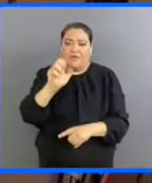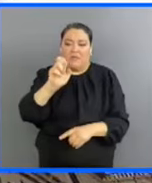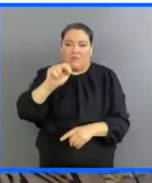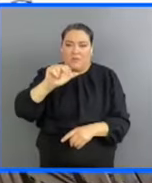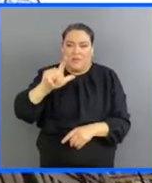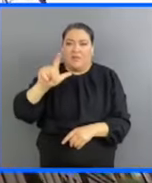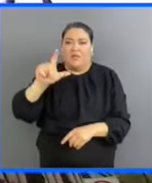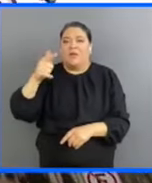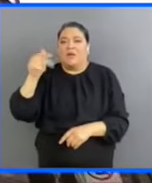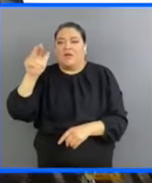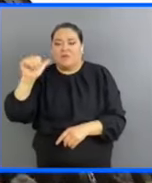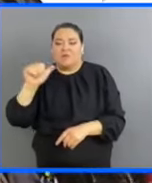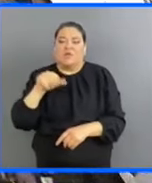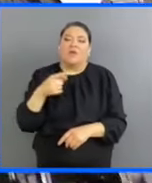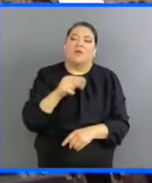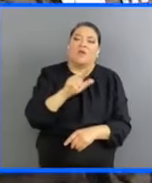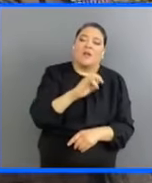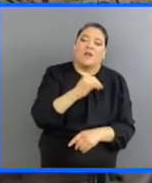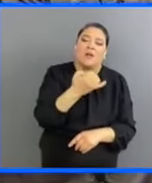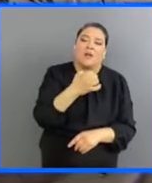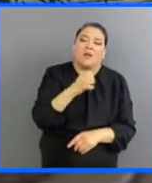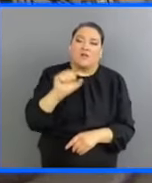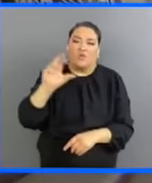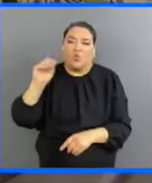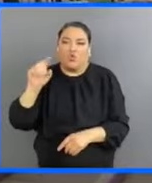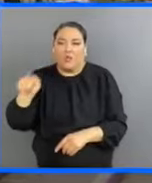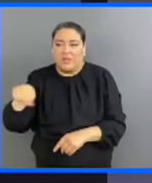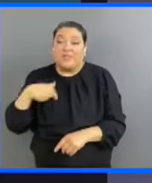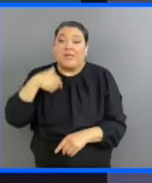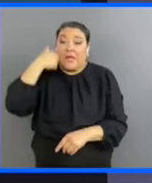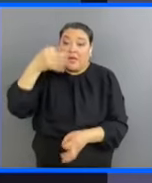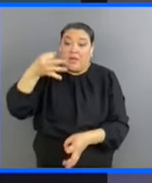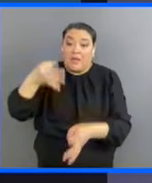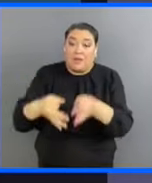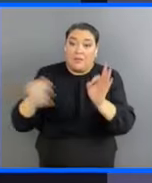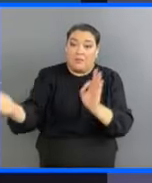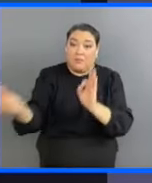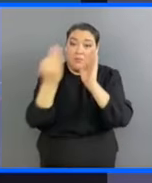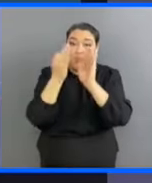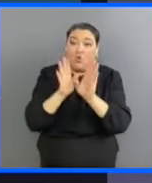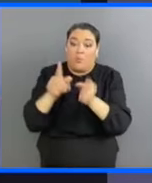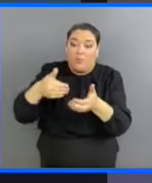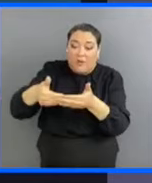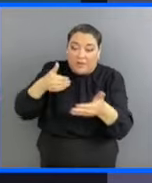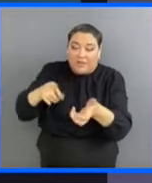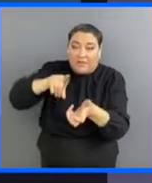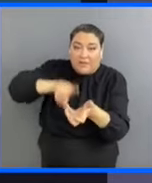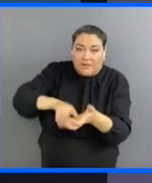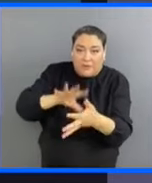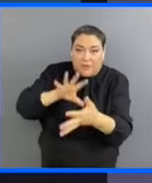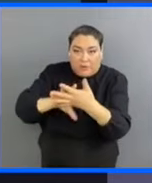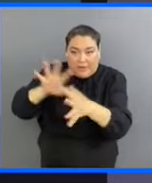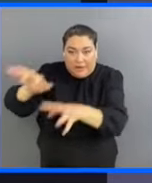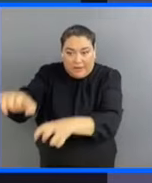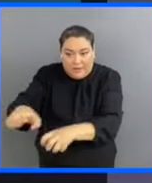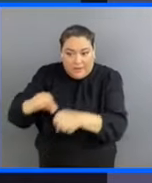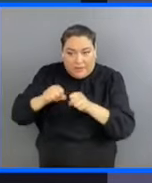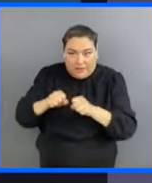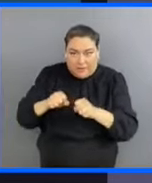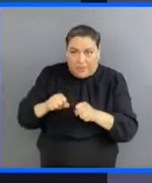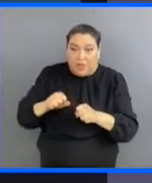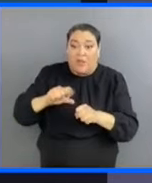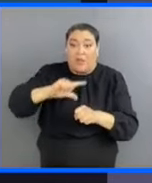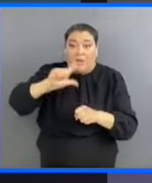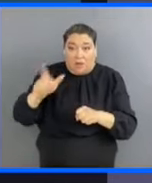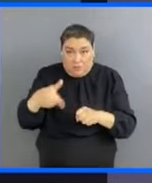Alpizar Ortiz para llevar a cabo una audiencia pública en torno a la prisión preventiva oficiosa antes de que el caso sea abordado en el Pleno.